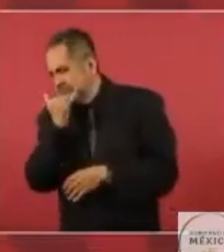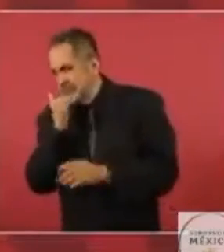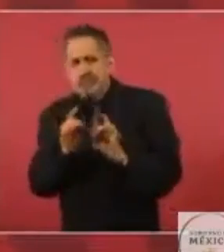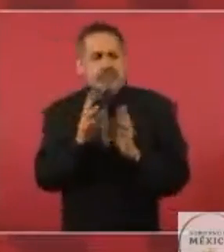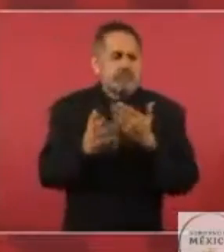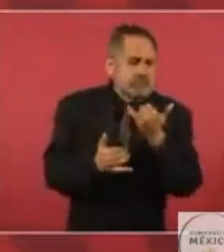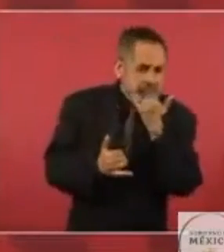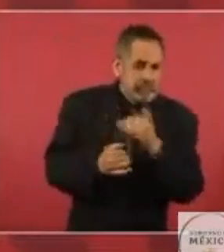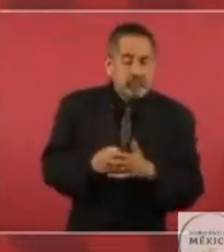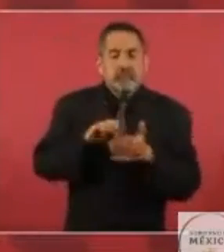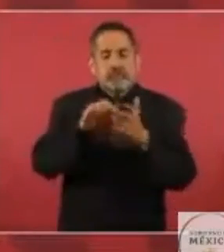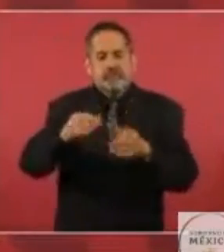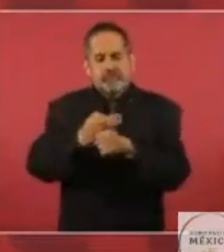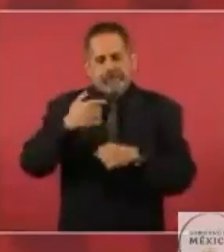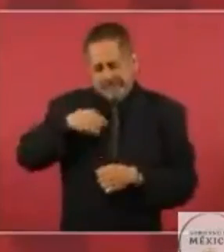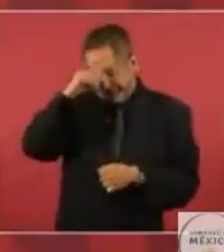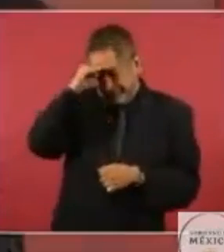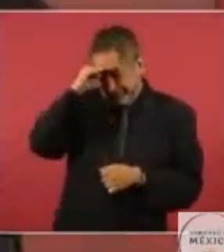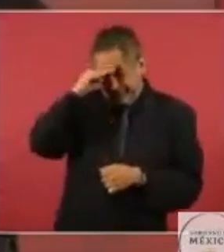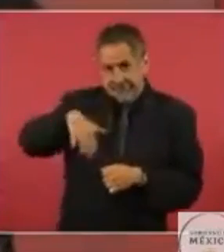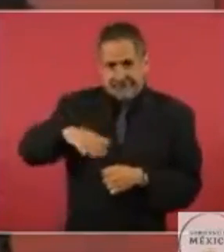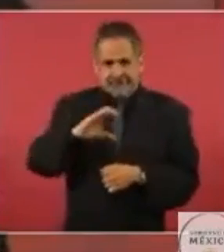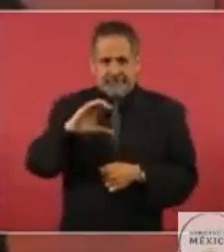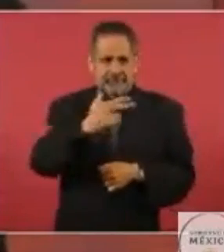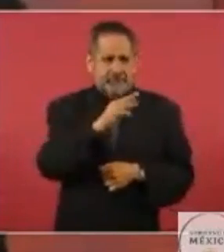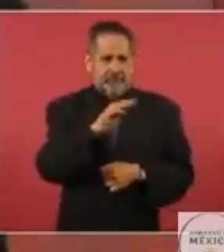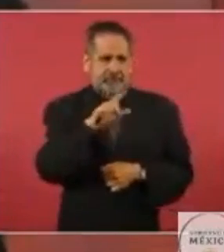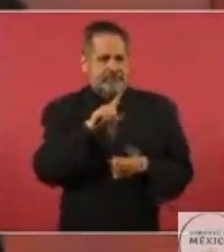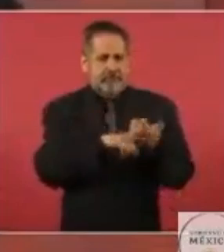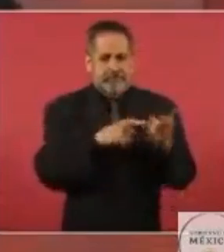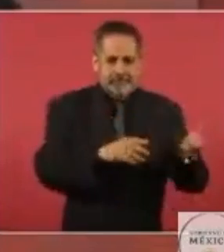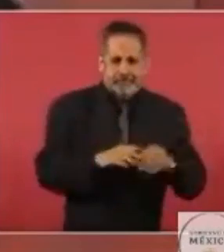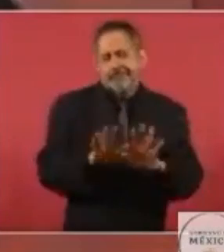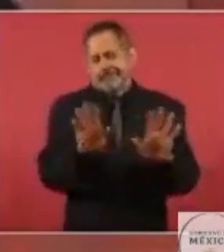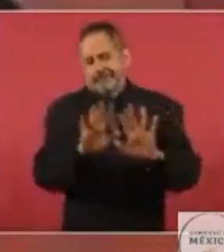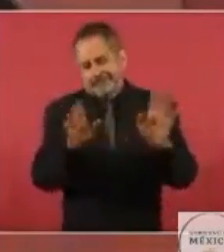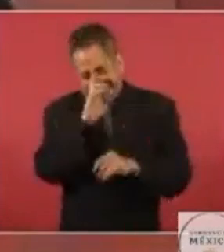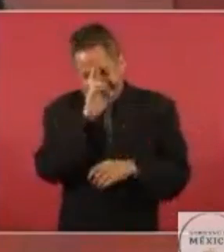veces, por ejemplo, ahorita me quedé pensando en Chumel, ¿no? Ya,